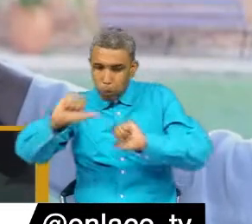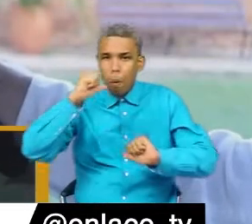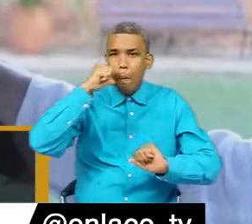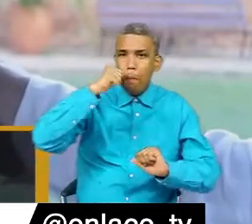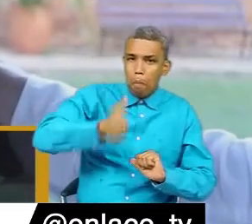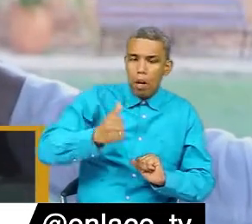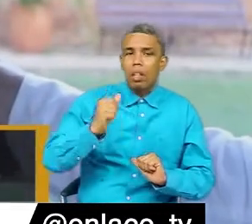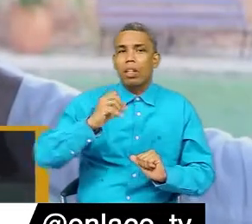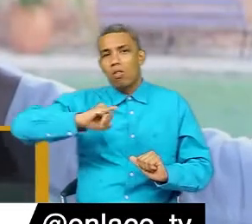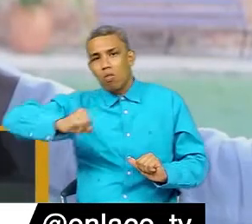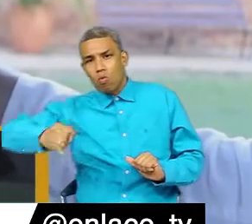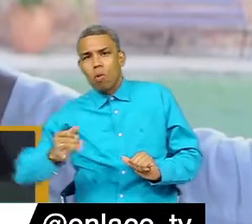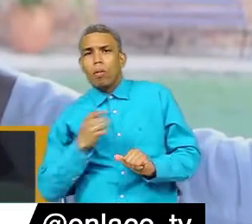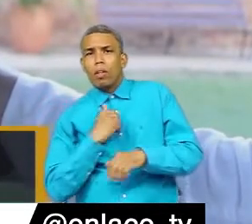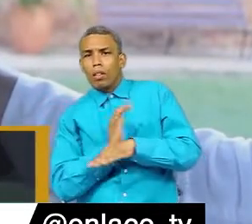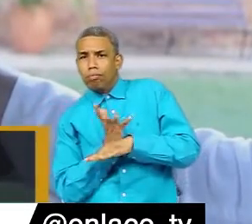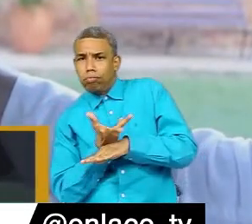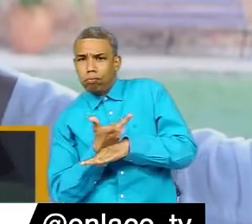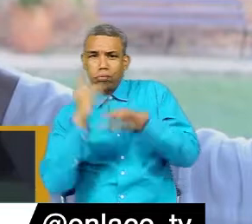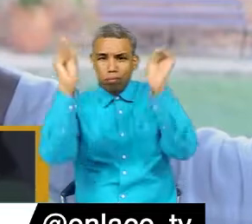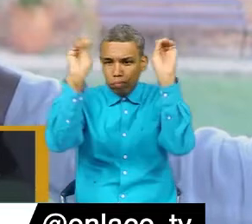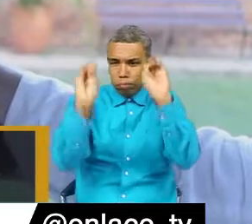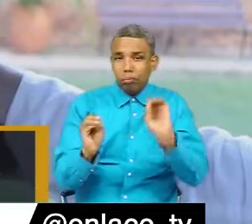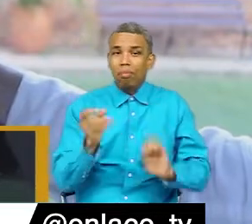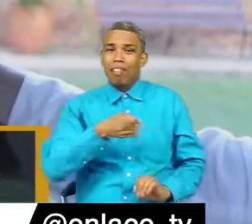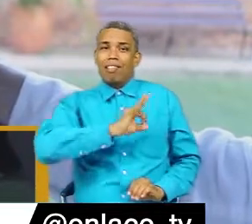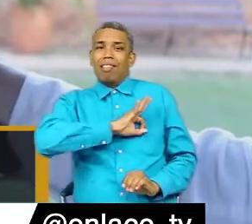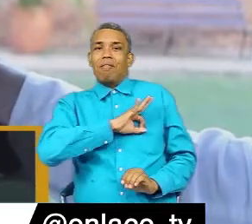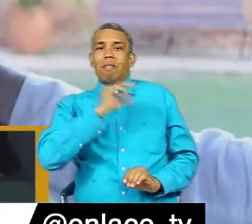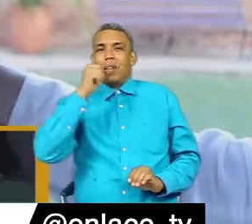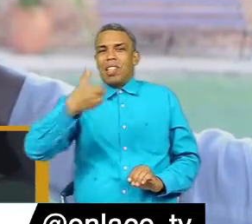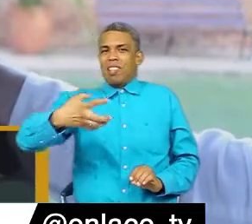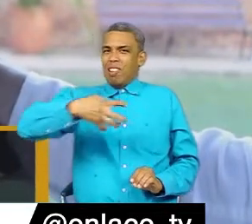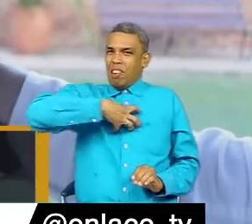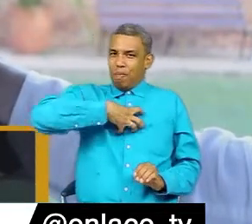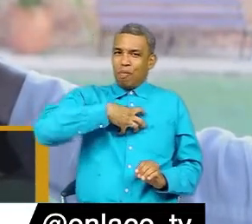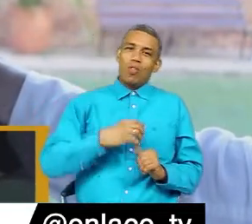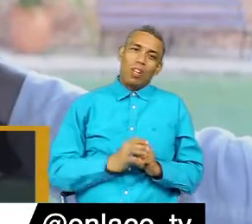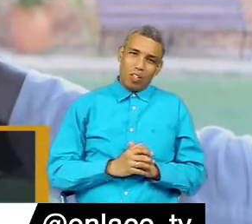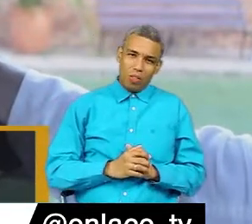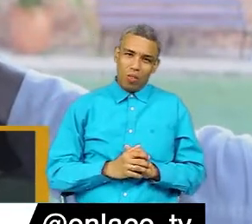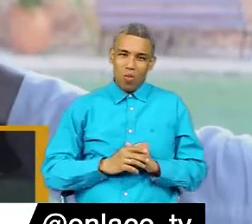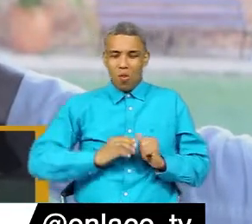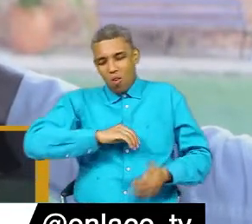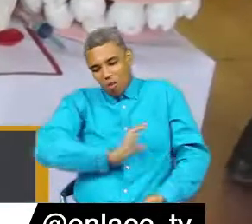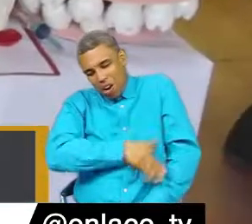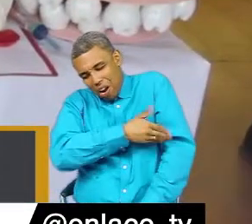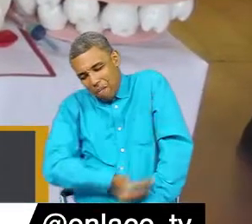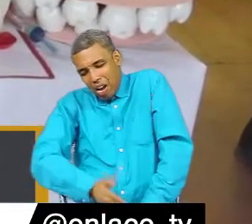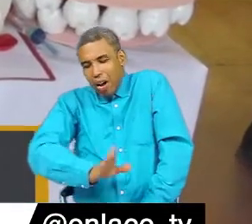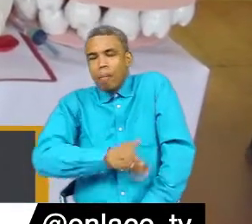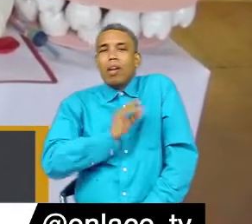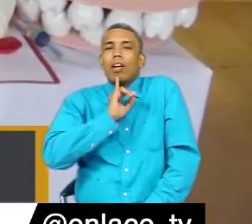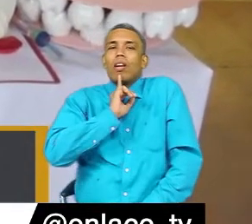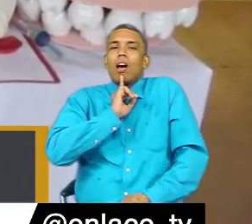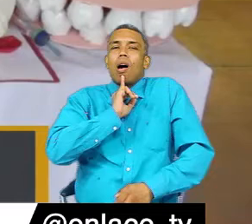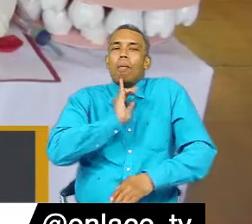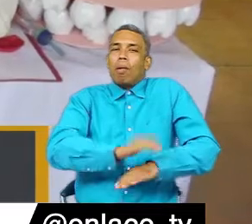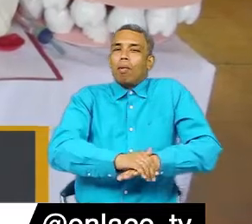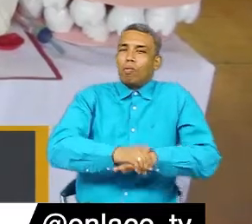artística. El día sábado por la noche vamos a tener el intercolegiado del Festival de la Canción en Inglés. Esta estudiante, que